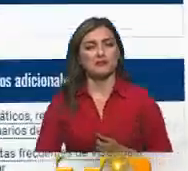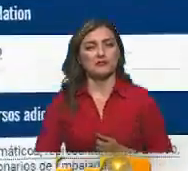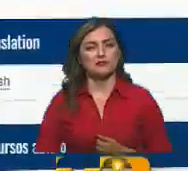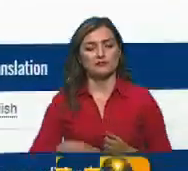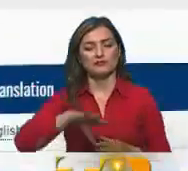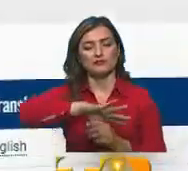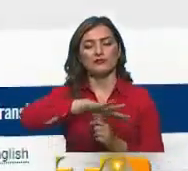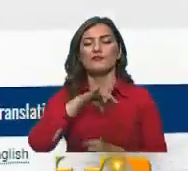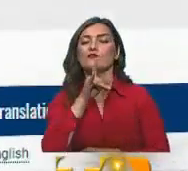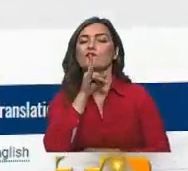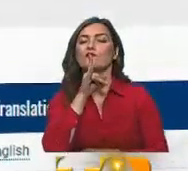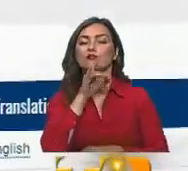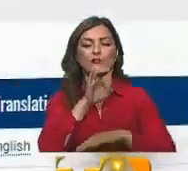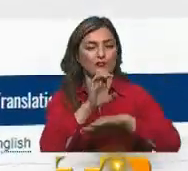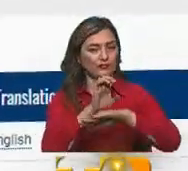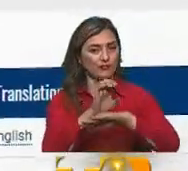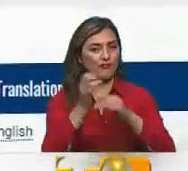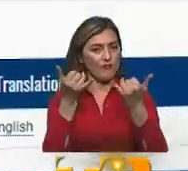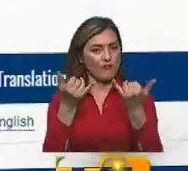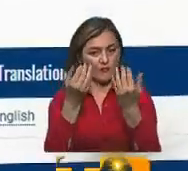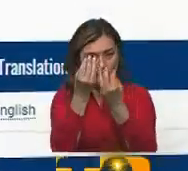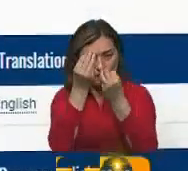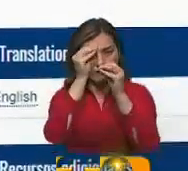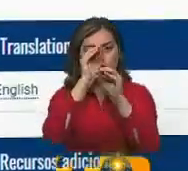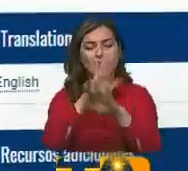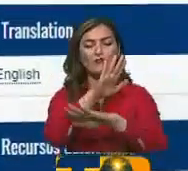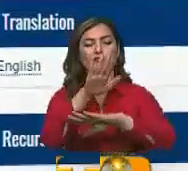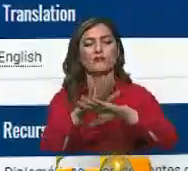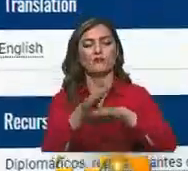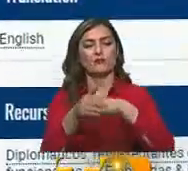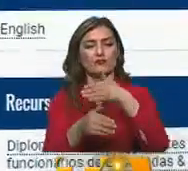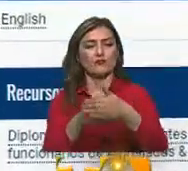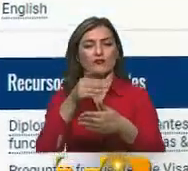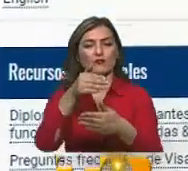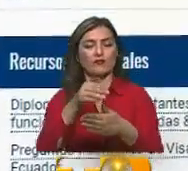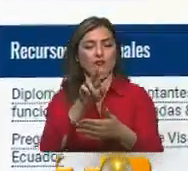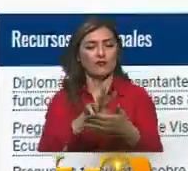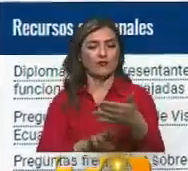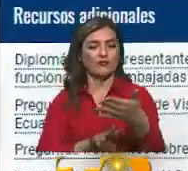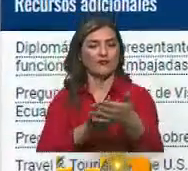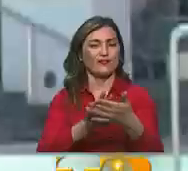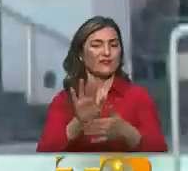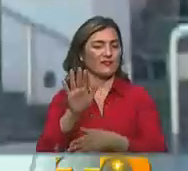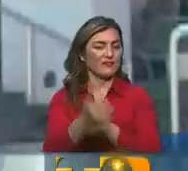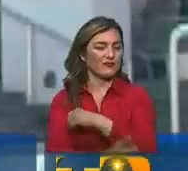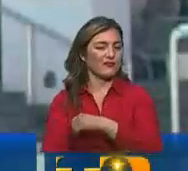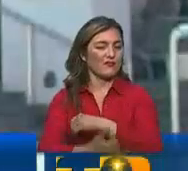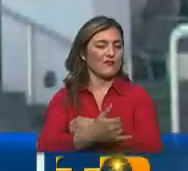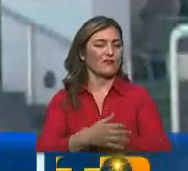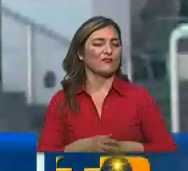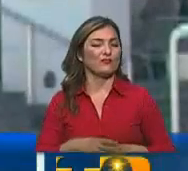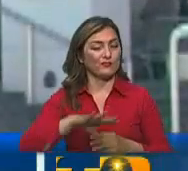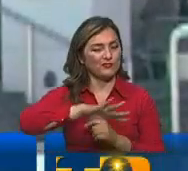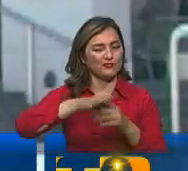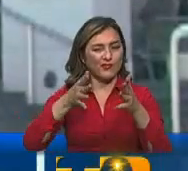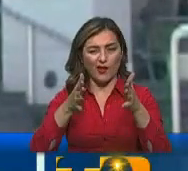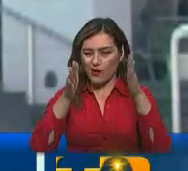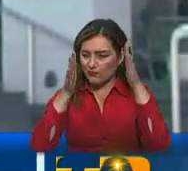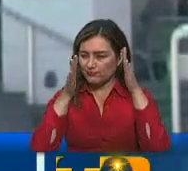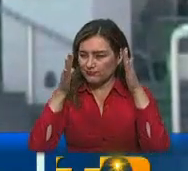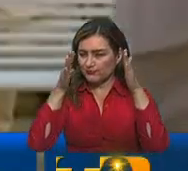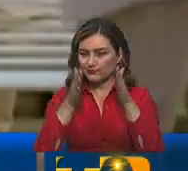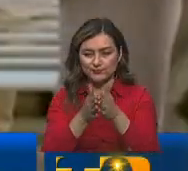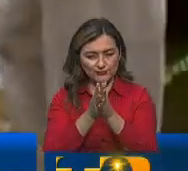La Embajada de Estados Unidos en Ecuador actualizó la información acerca del procesamiento de visas para ese país. Los consulados han seguido atendiendo